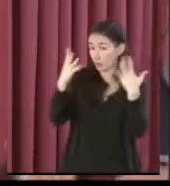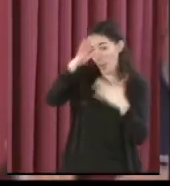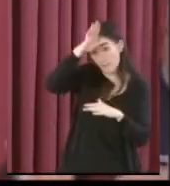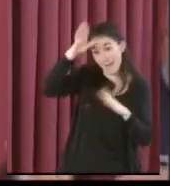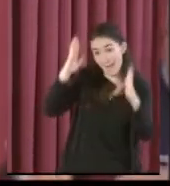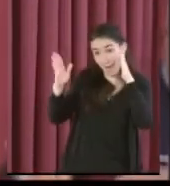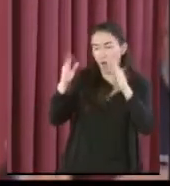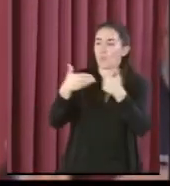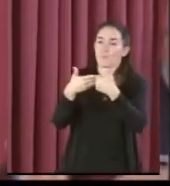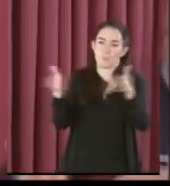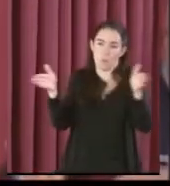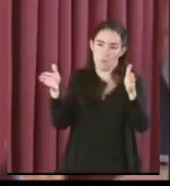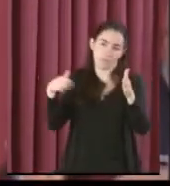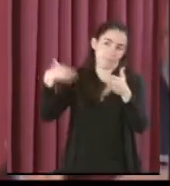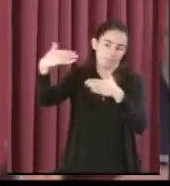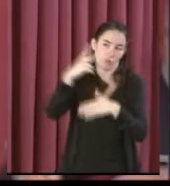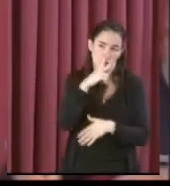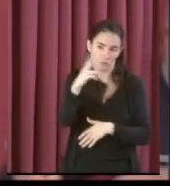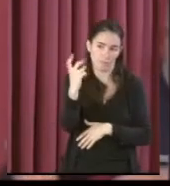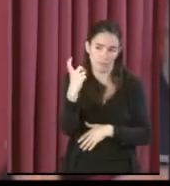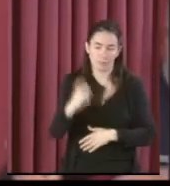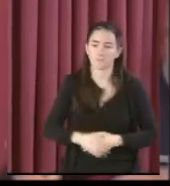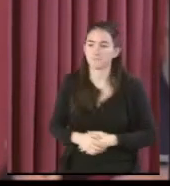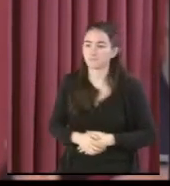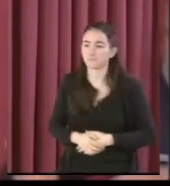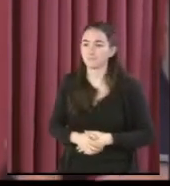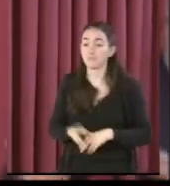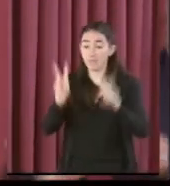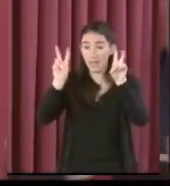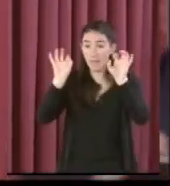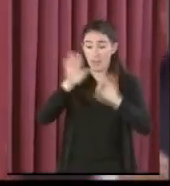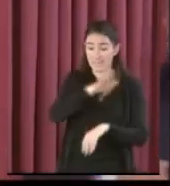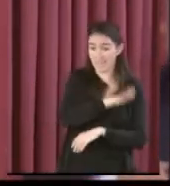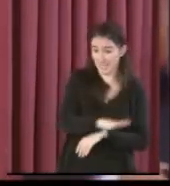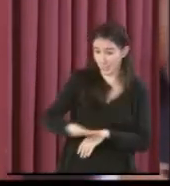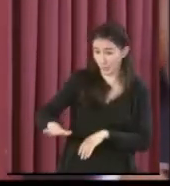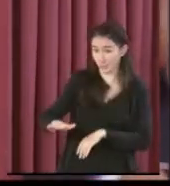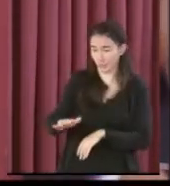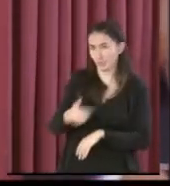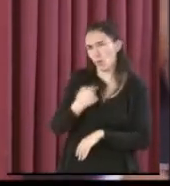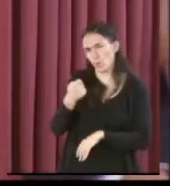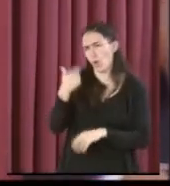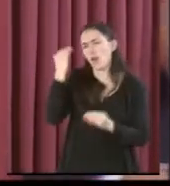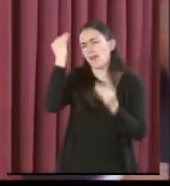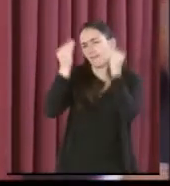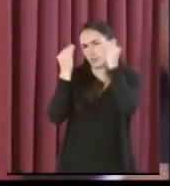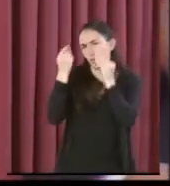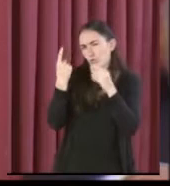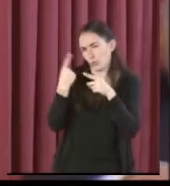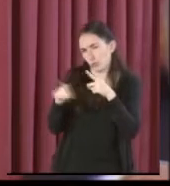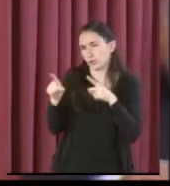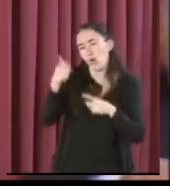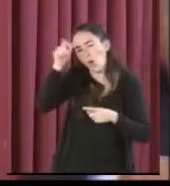Hablando de la protección a los niños en Logroño, permítame una reflexión. Tal y como dijo Nelson